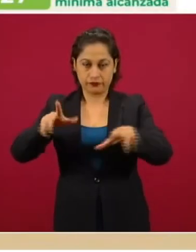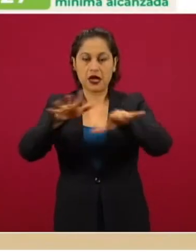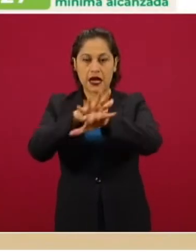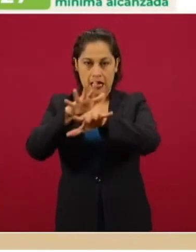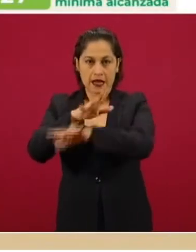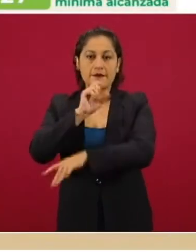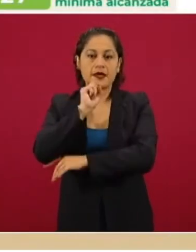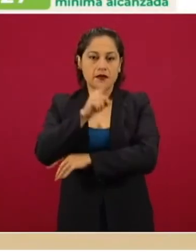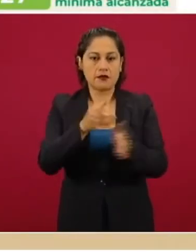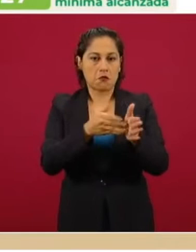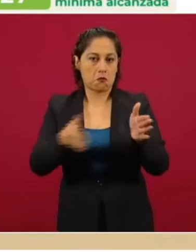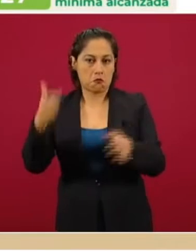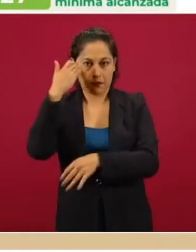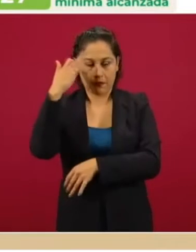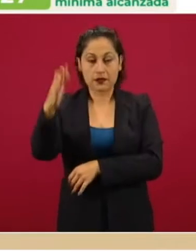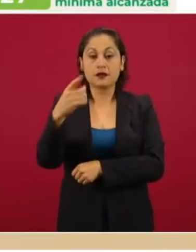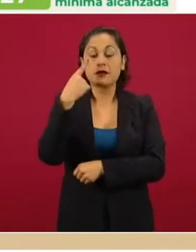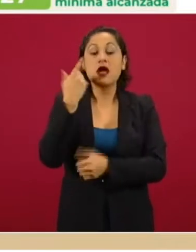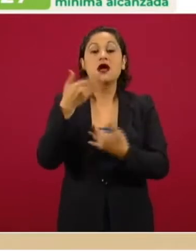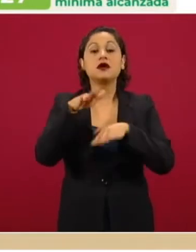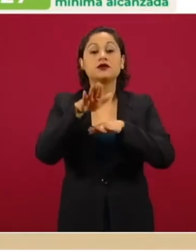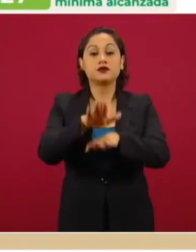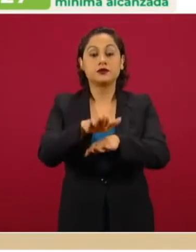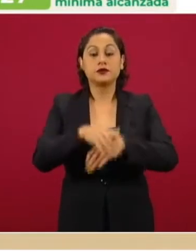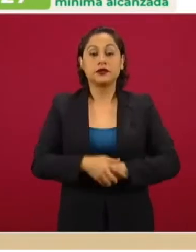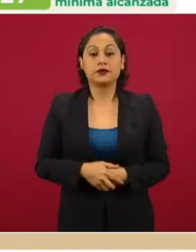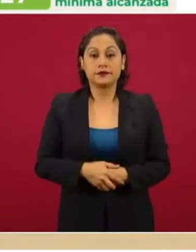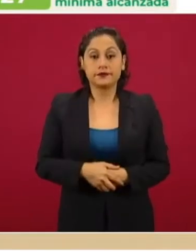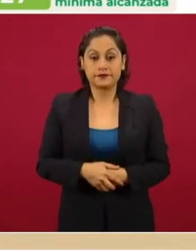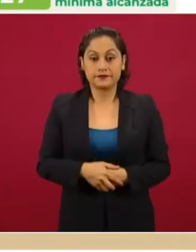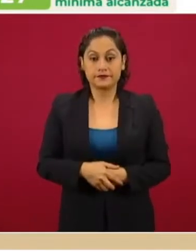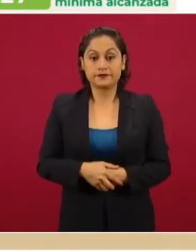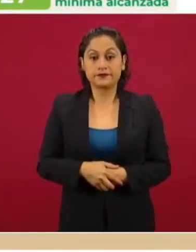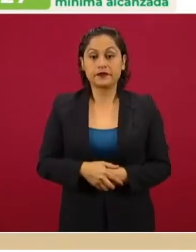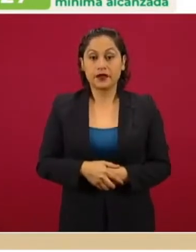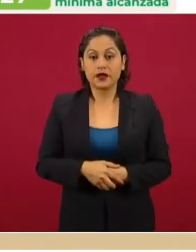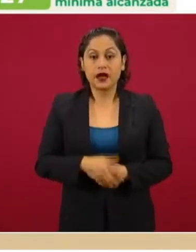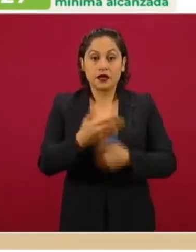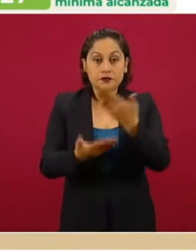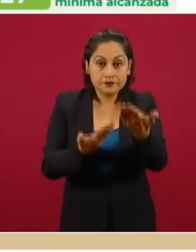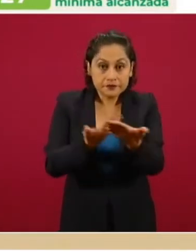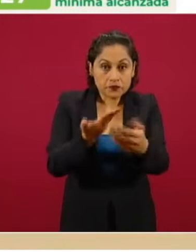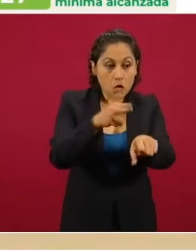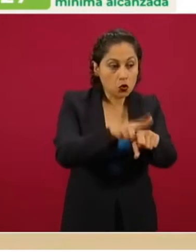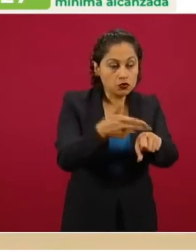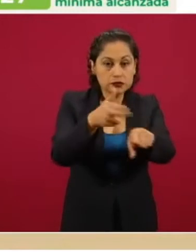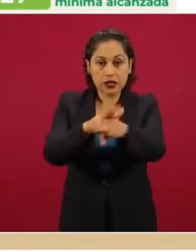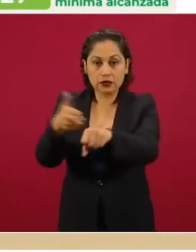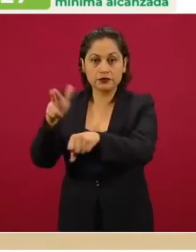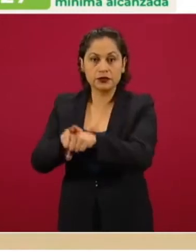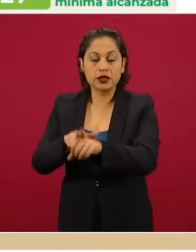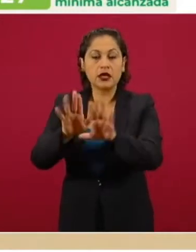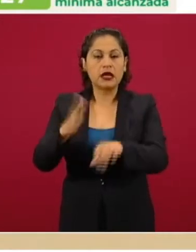ocurriendo en el tiempo respecto a la utilización de los servicios hospitalarios. Habíamos llegado a un punto